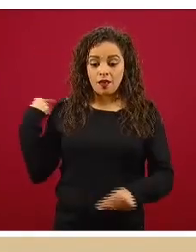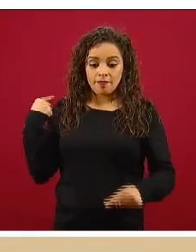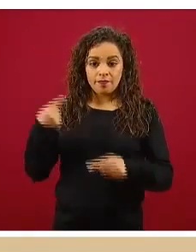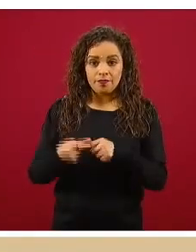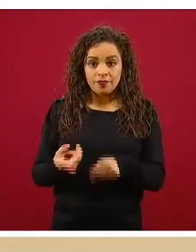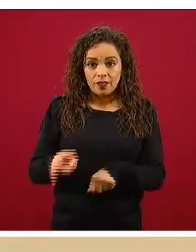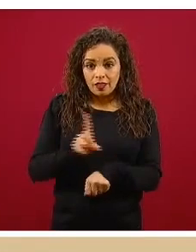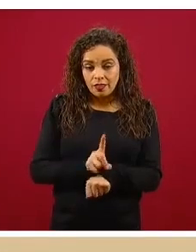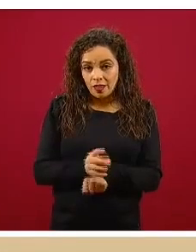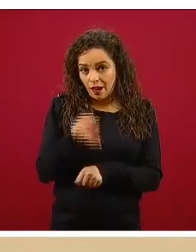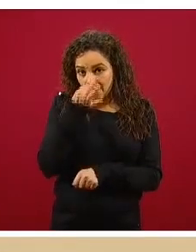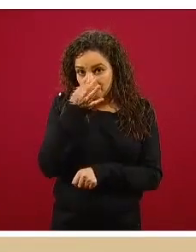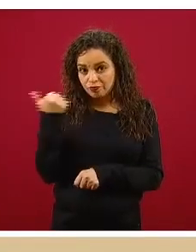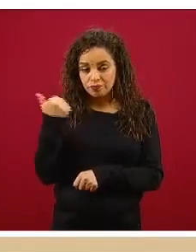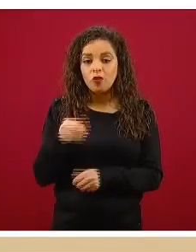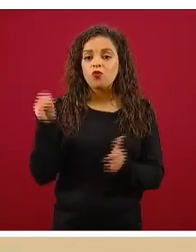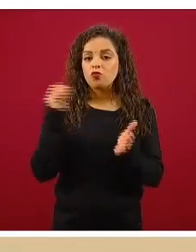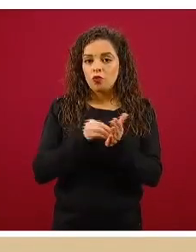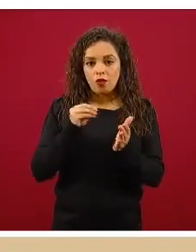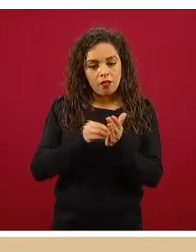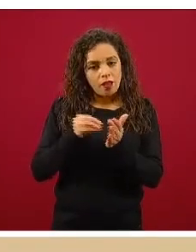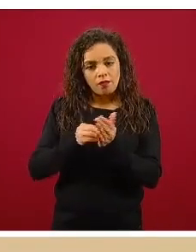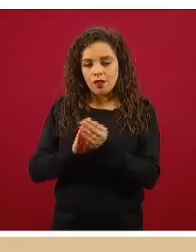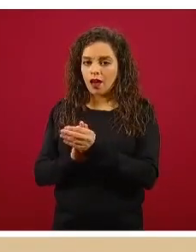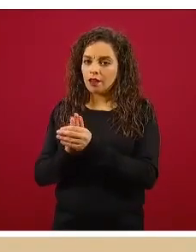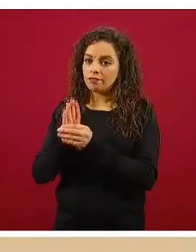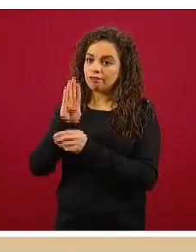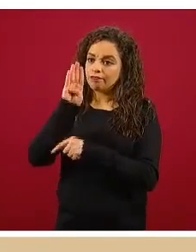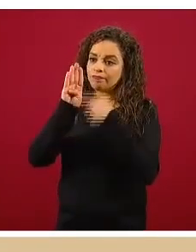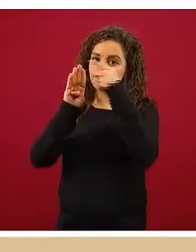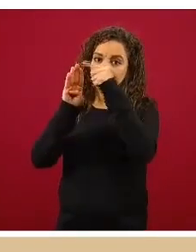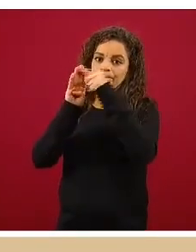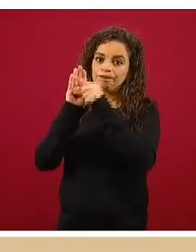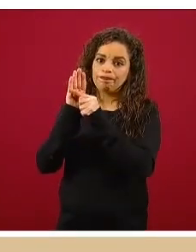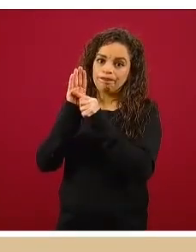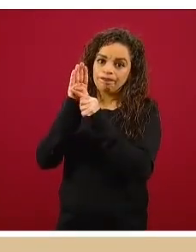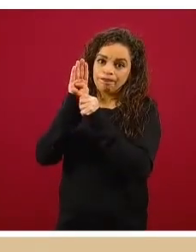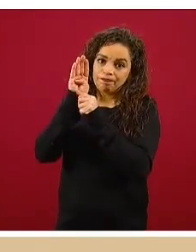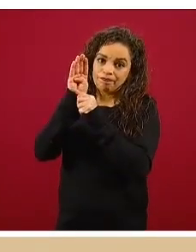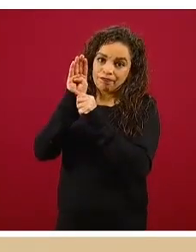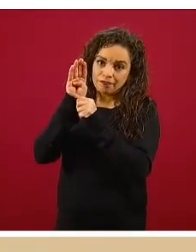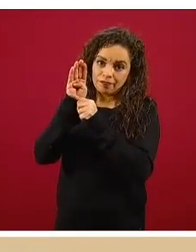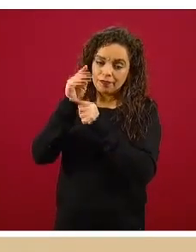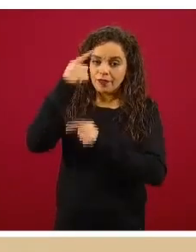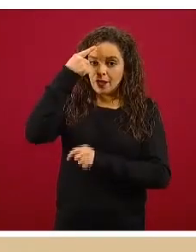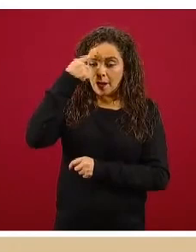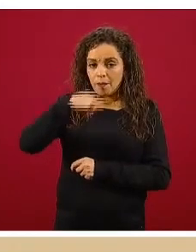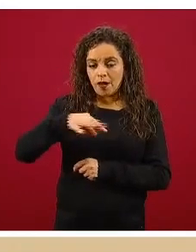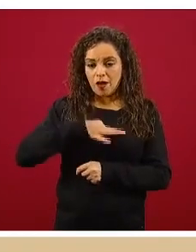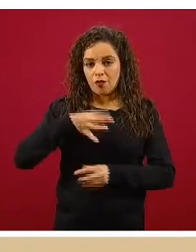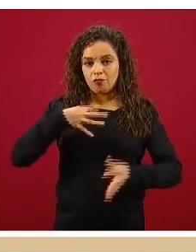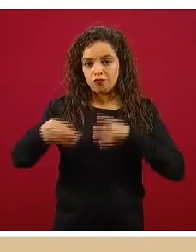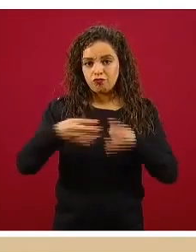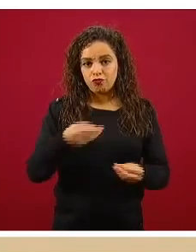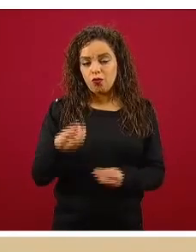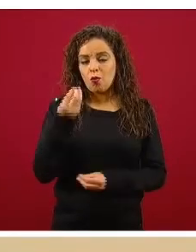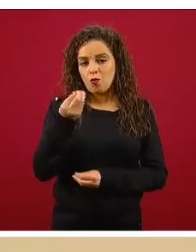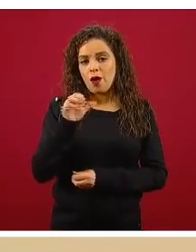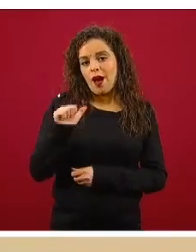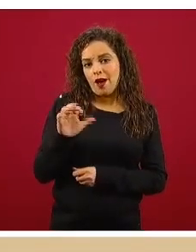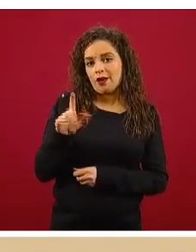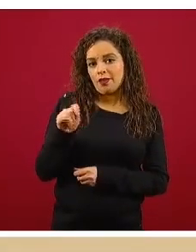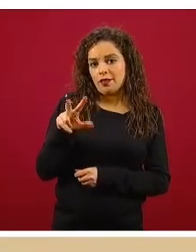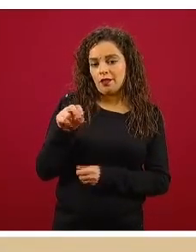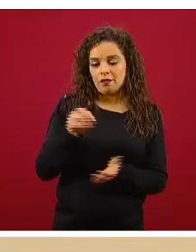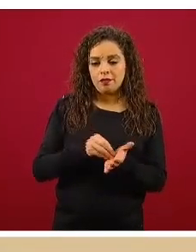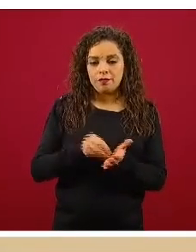en el pico máximo de su transmisión. Veamos la siguiente diapositiva, en donde veremos esta información,